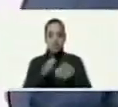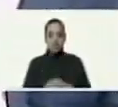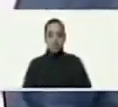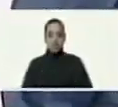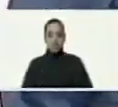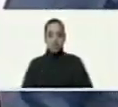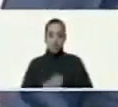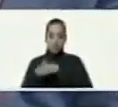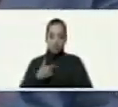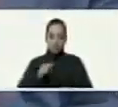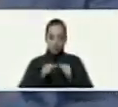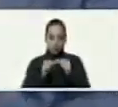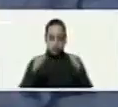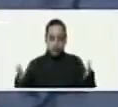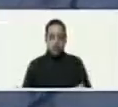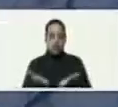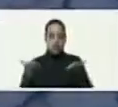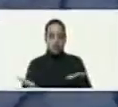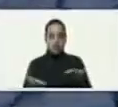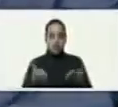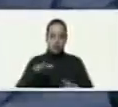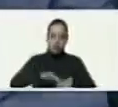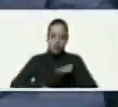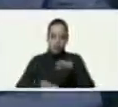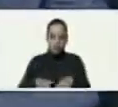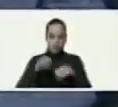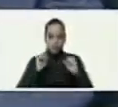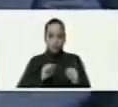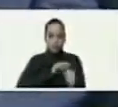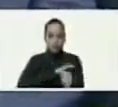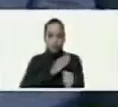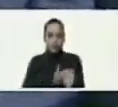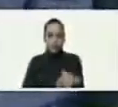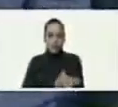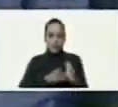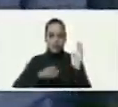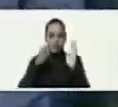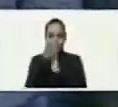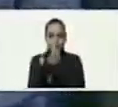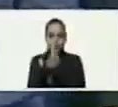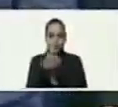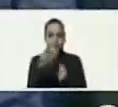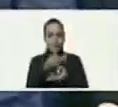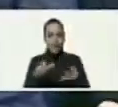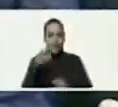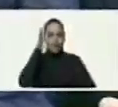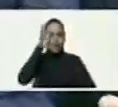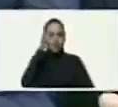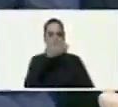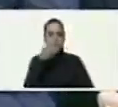camino, avancemos con pasos firmes en la dirección correcta hacia un futuro mejor.